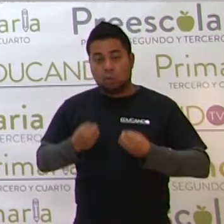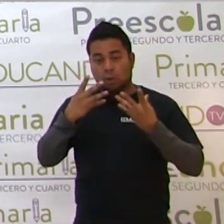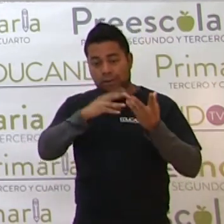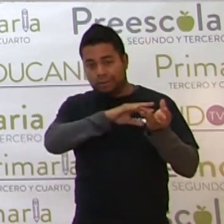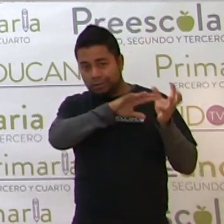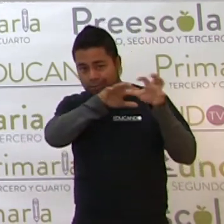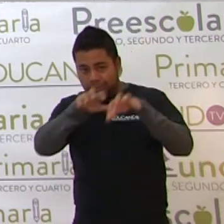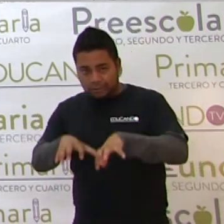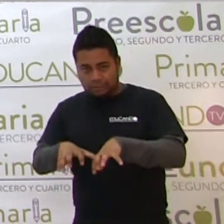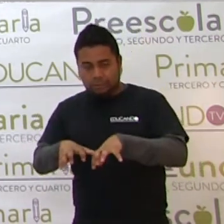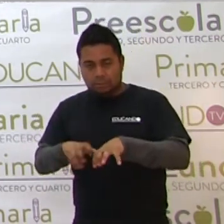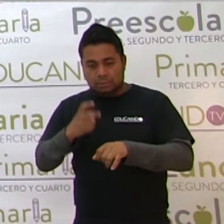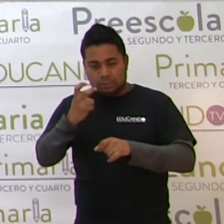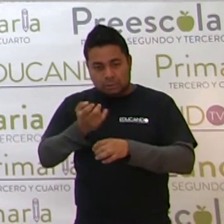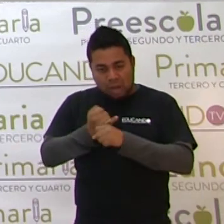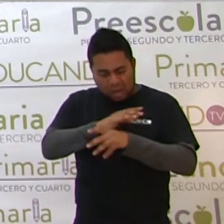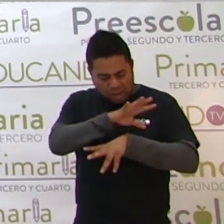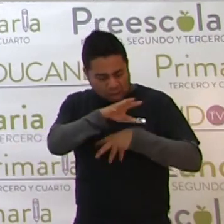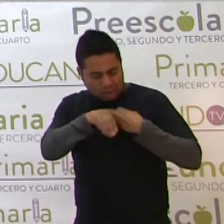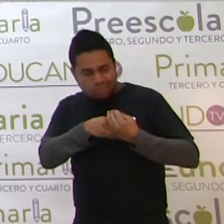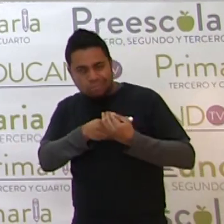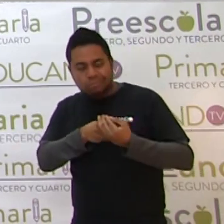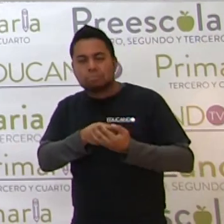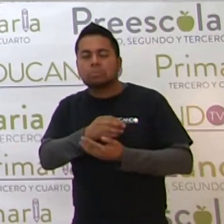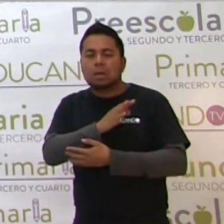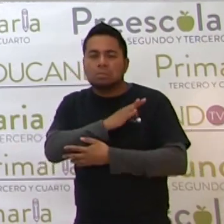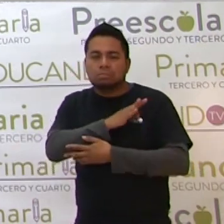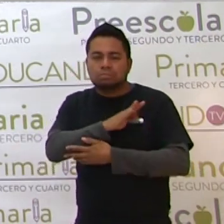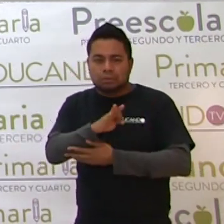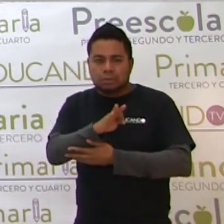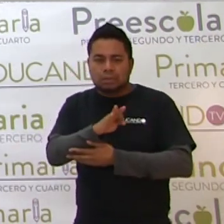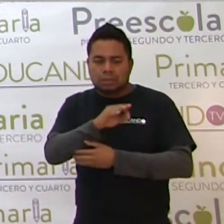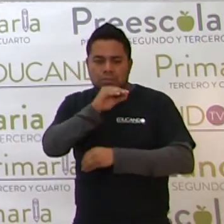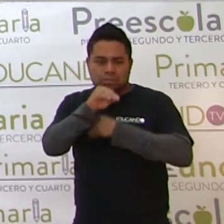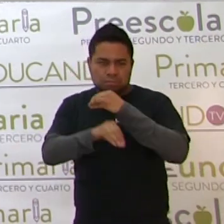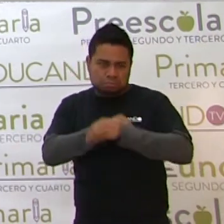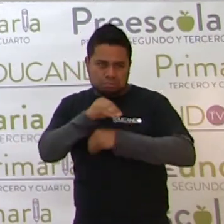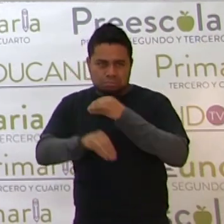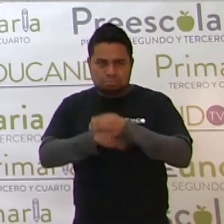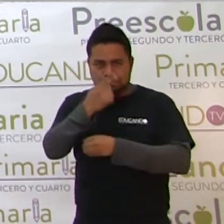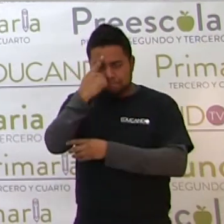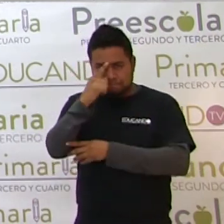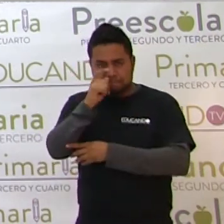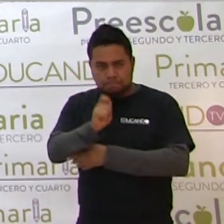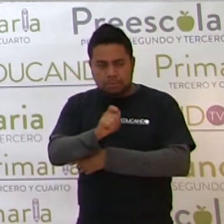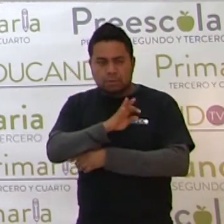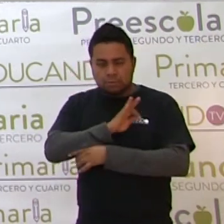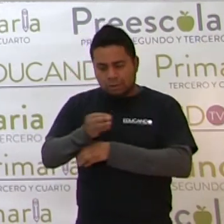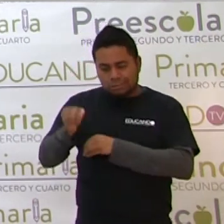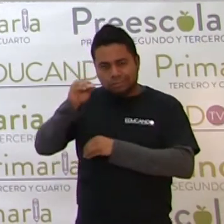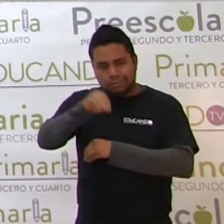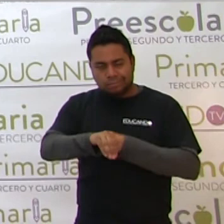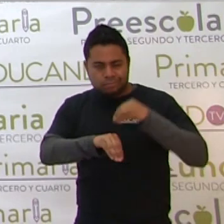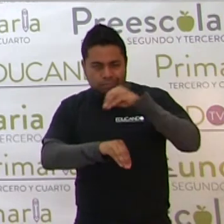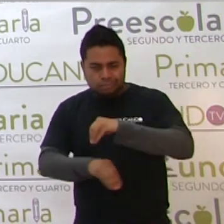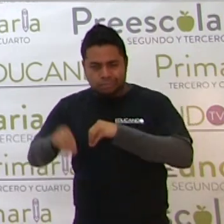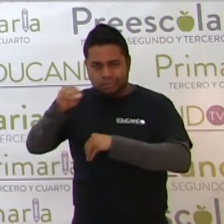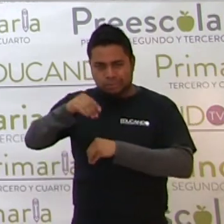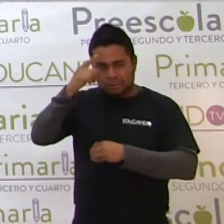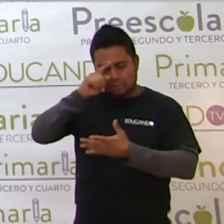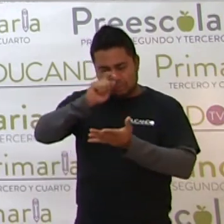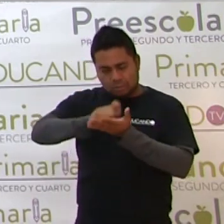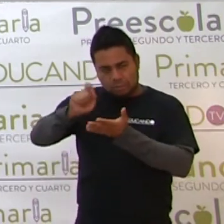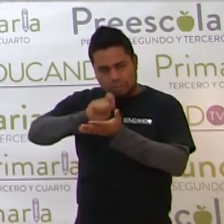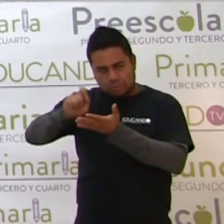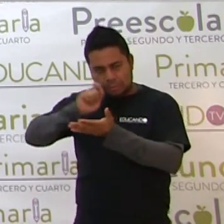recibimos. Toda esta información la podemos tomar ahí en cuenta para que lo vayamos agregando en nuestro trabajo